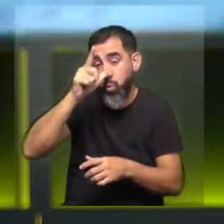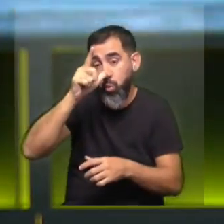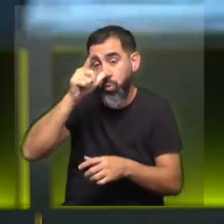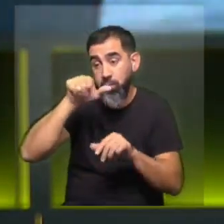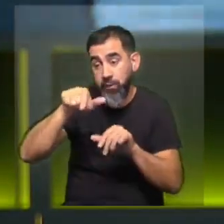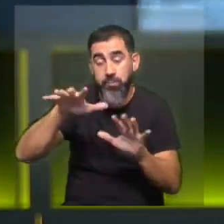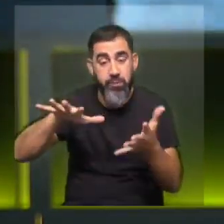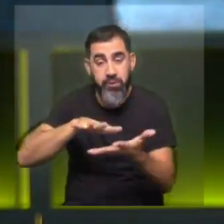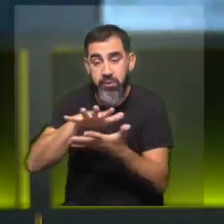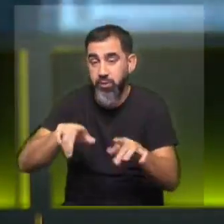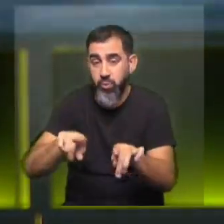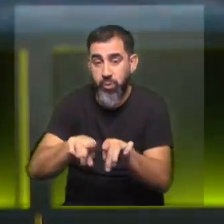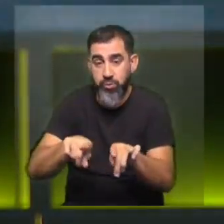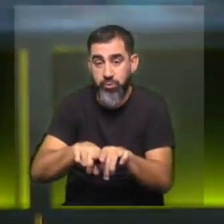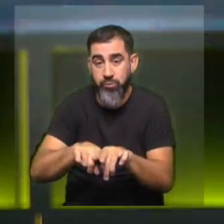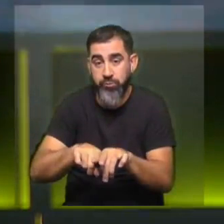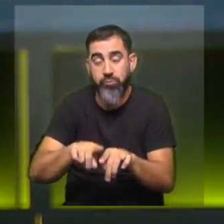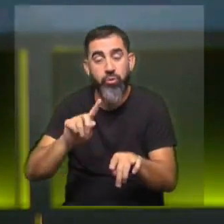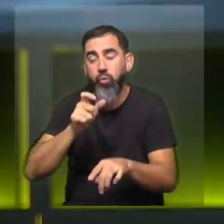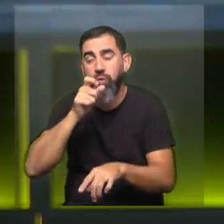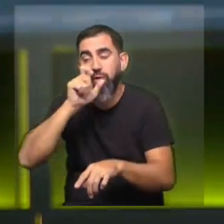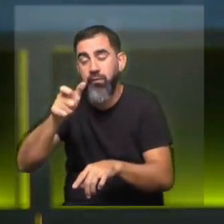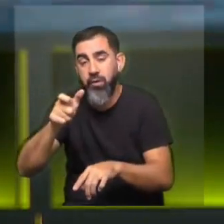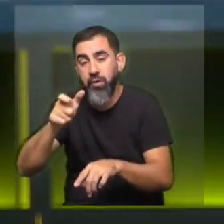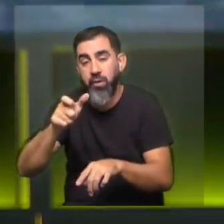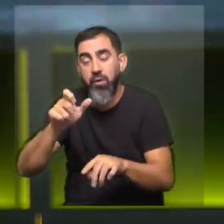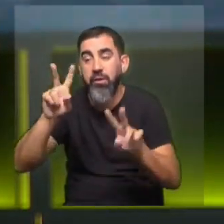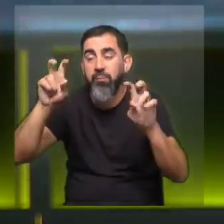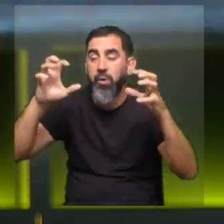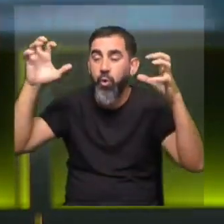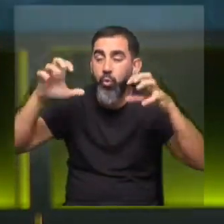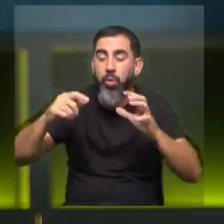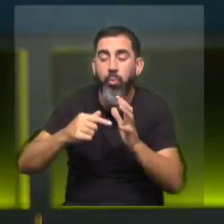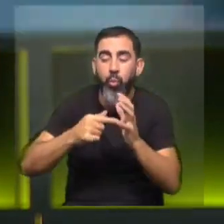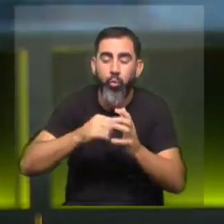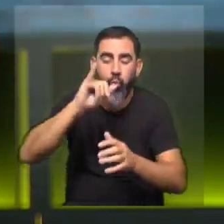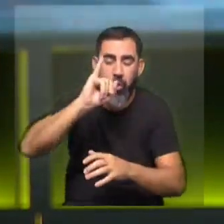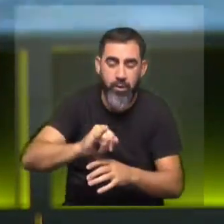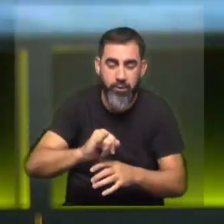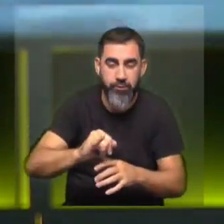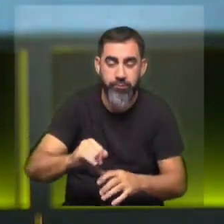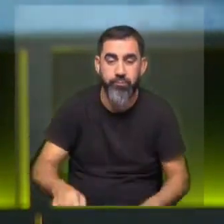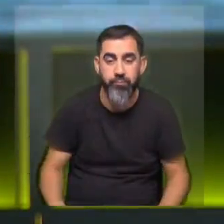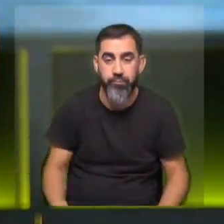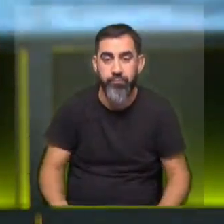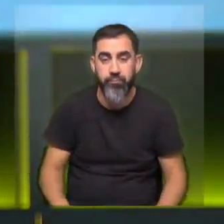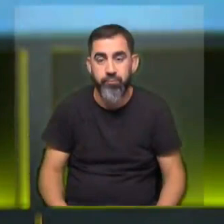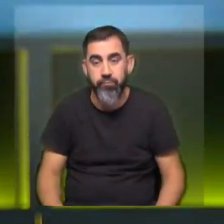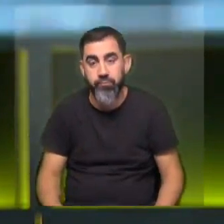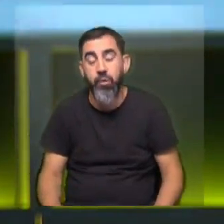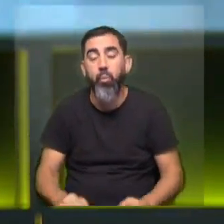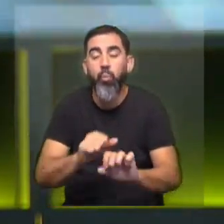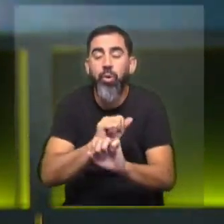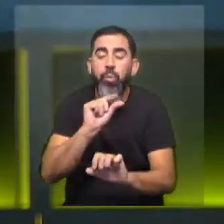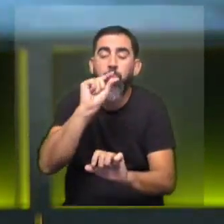esta situación. Si bien esto no significa que no tengamos eventos de lluvia puntuales que pueden, digamos, paliar